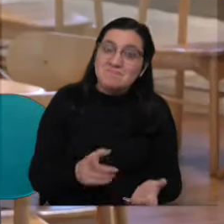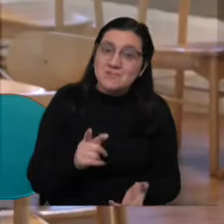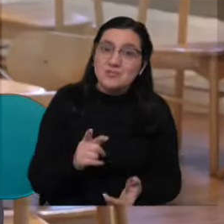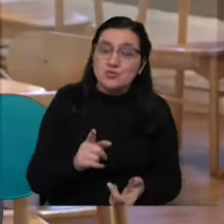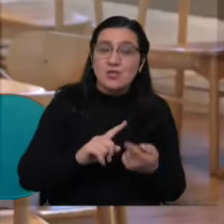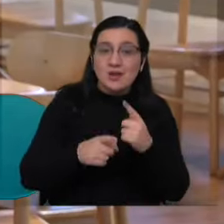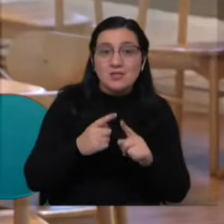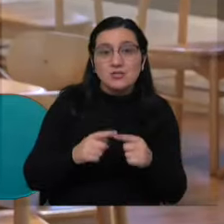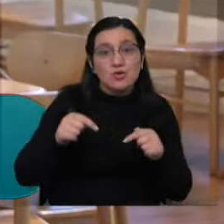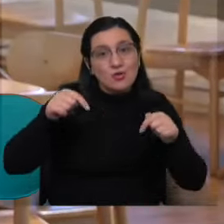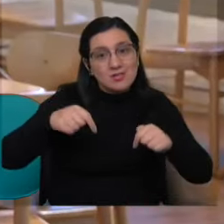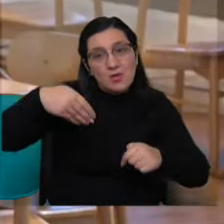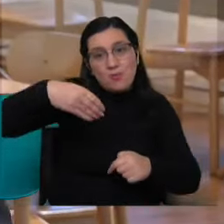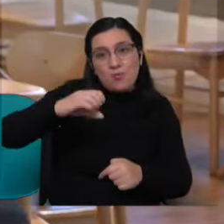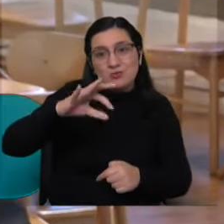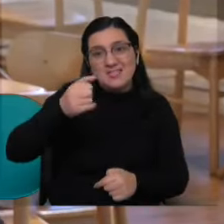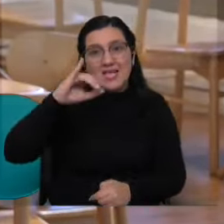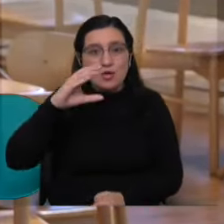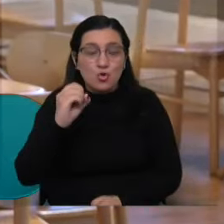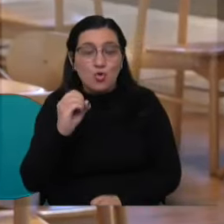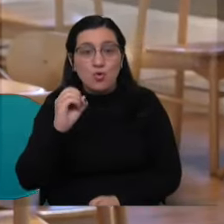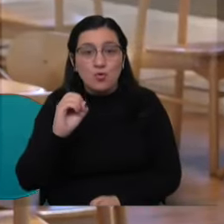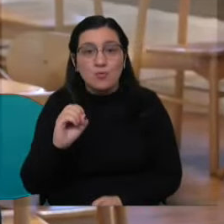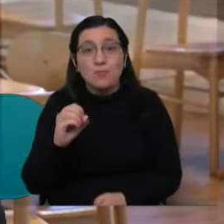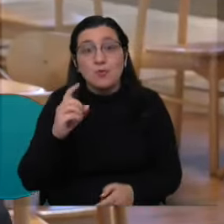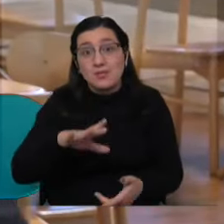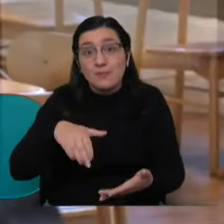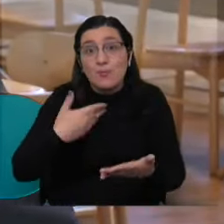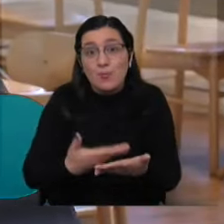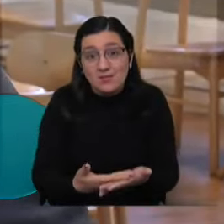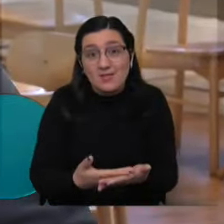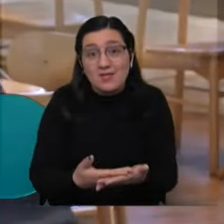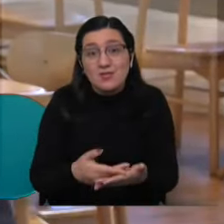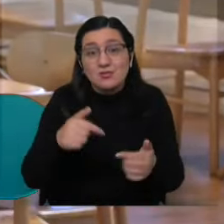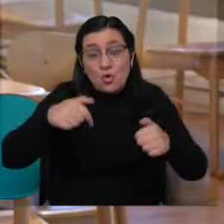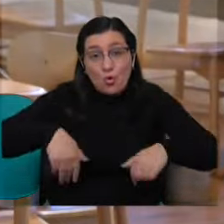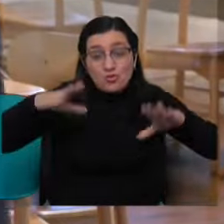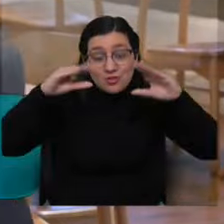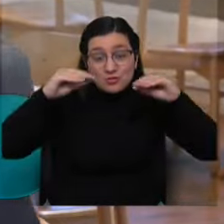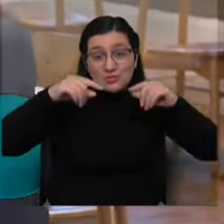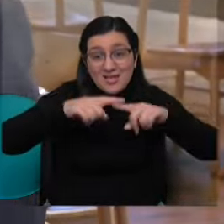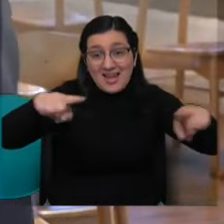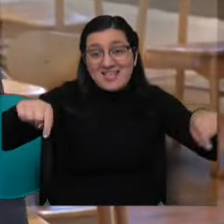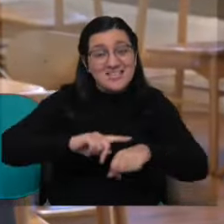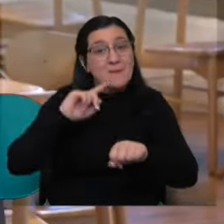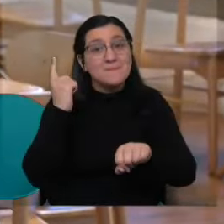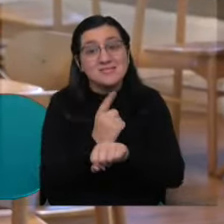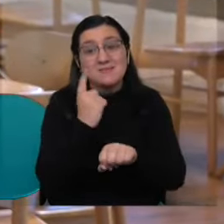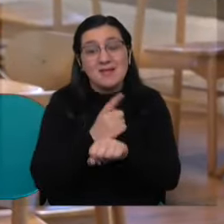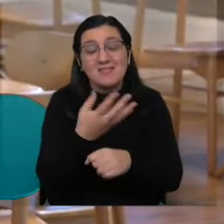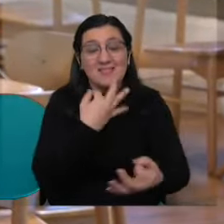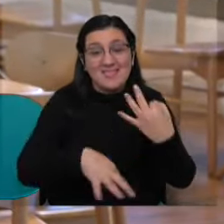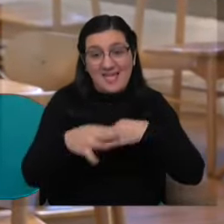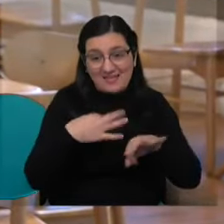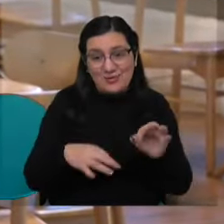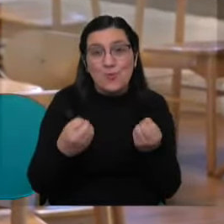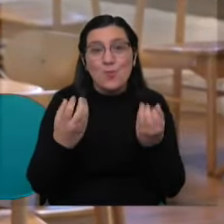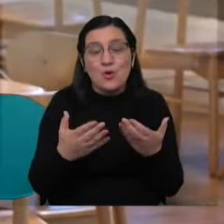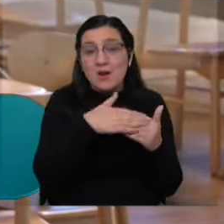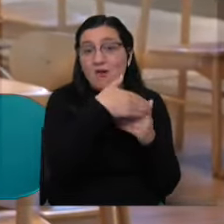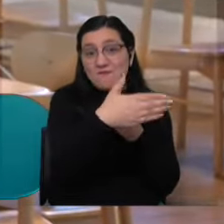que venir a este mosaico a completar esta esta propuesta Bueno eso es lo que se va a poder vivir esta noche acá en la en la sala principal del teatro bueno Martín para el